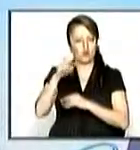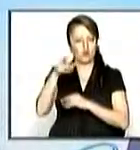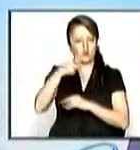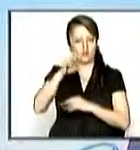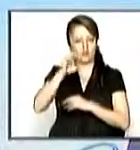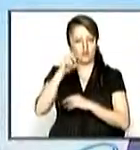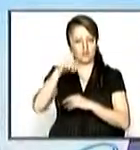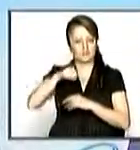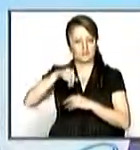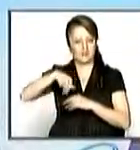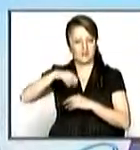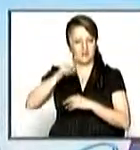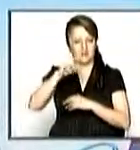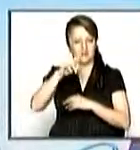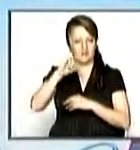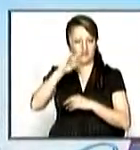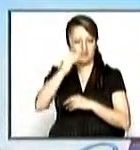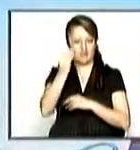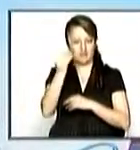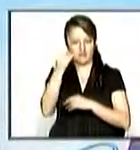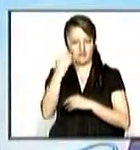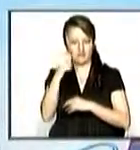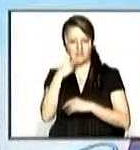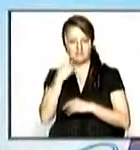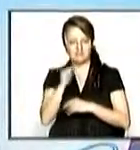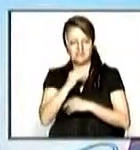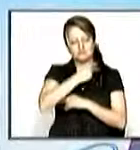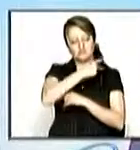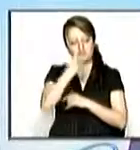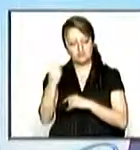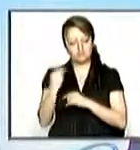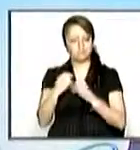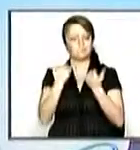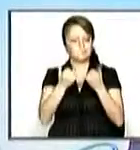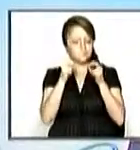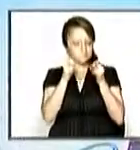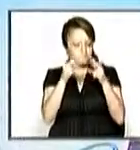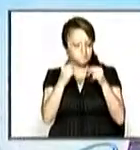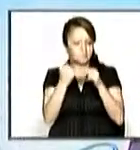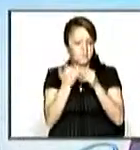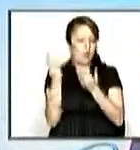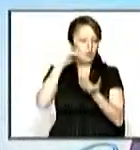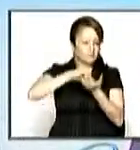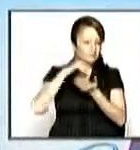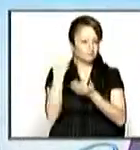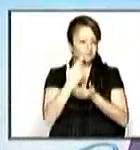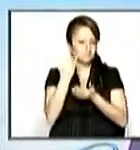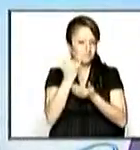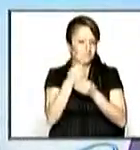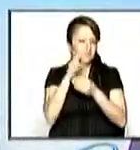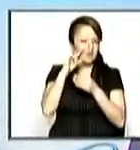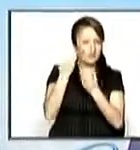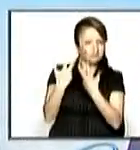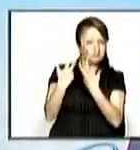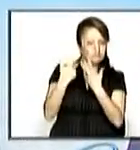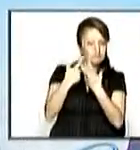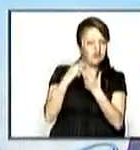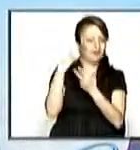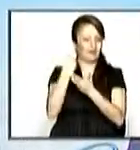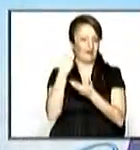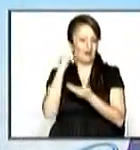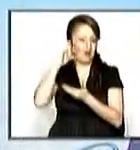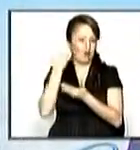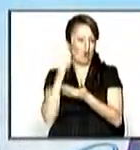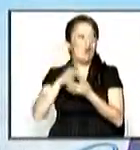más de 200 o más programas que ustedes pueden ver y repasar y tenerlos como un apoyo educativo.